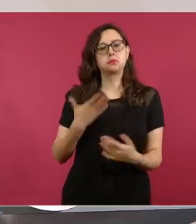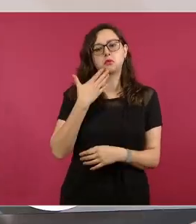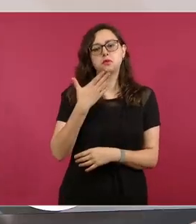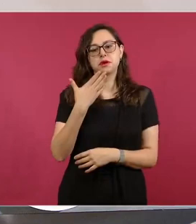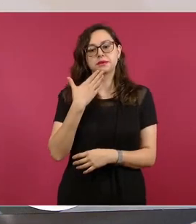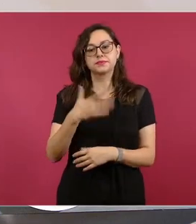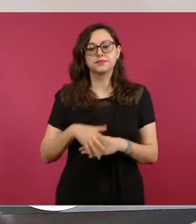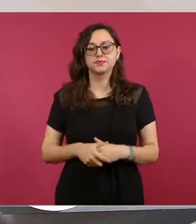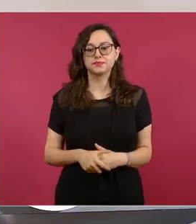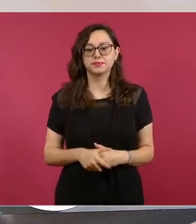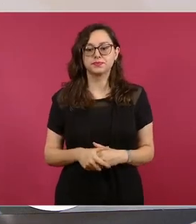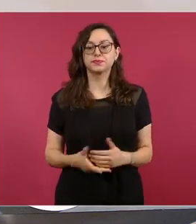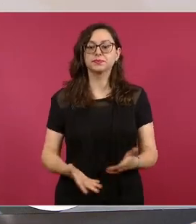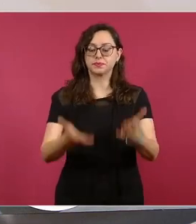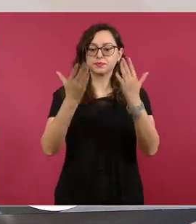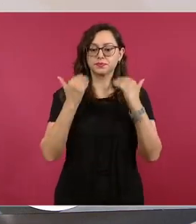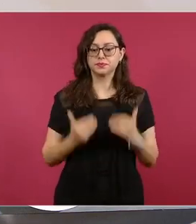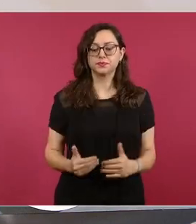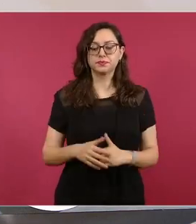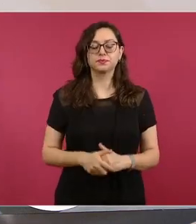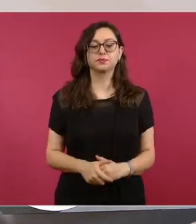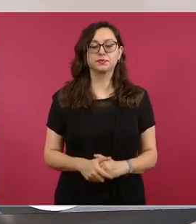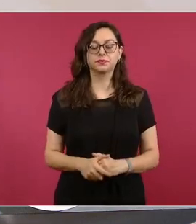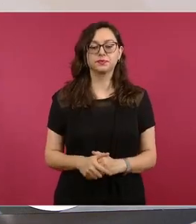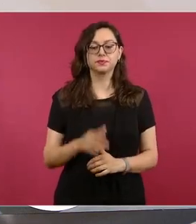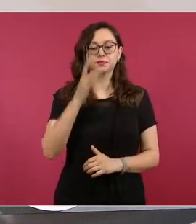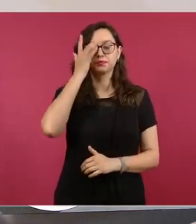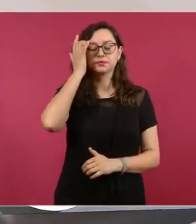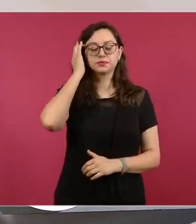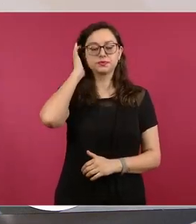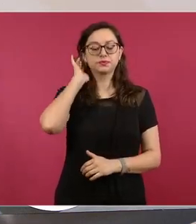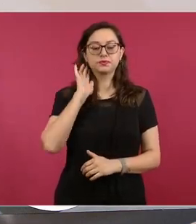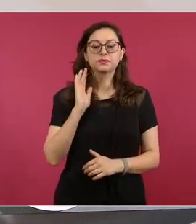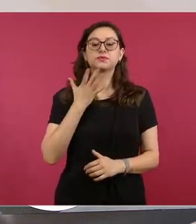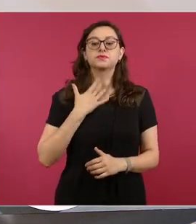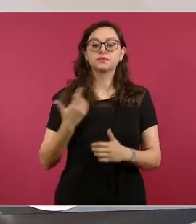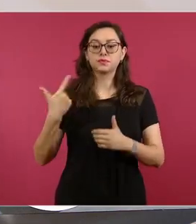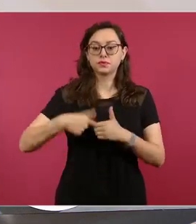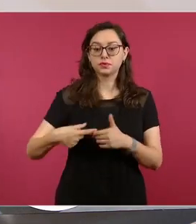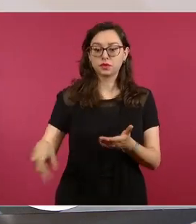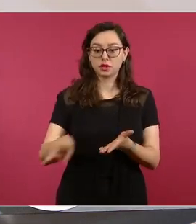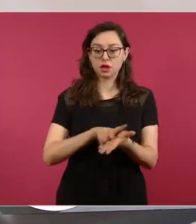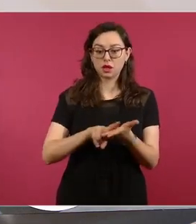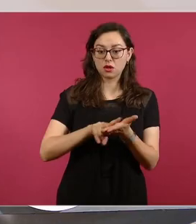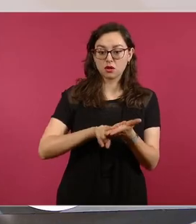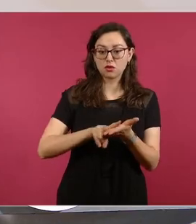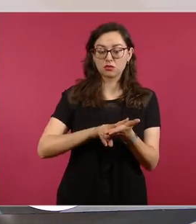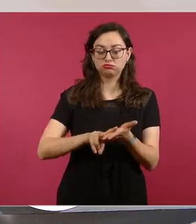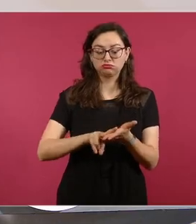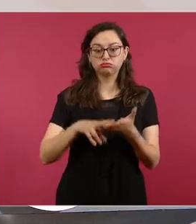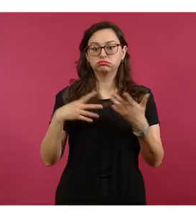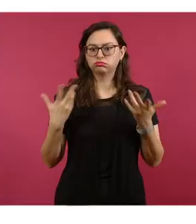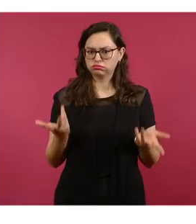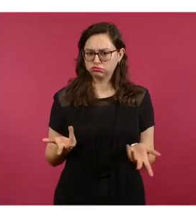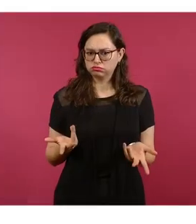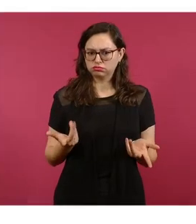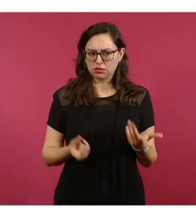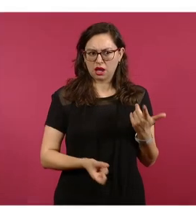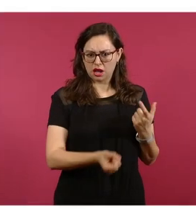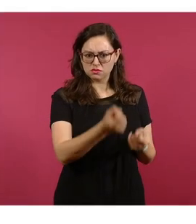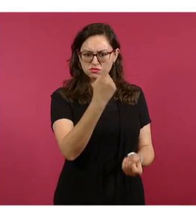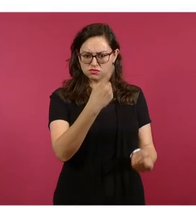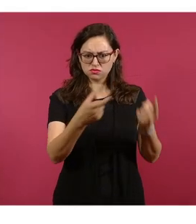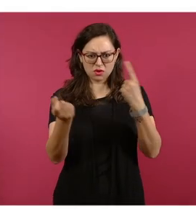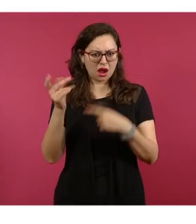En cuanto a tipo de combustible, en el tema de la gasolina regular, pues nos seguimos encontrando con estaciones que siguen jugándole al vivo y dando